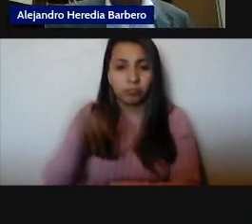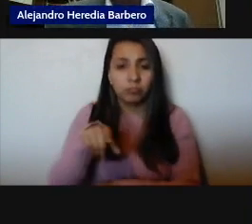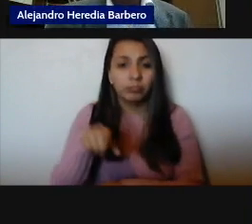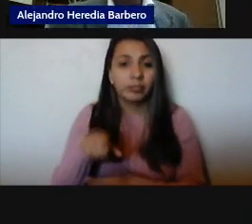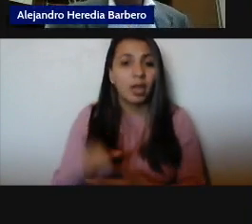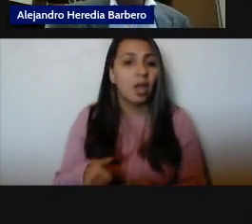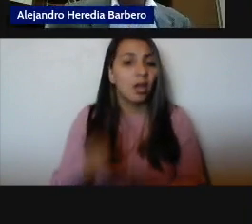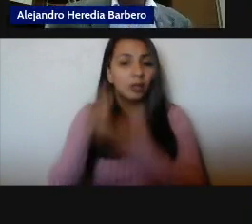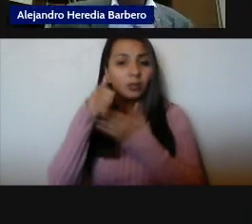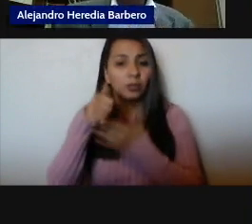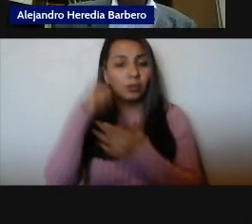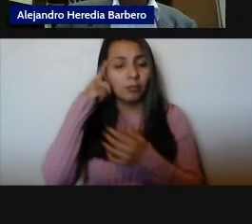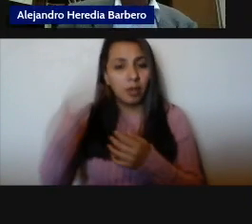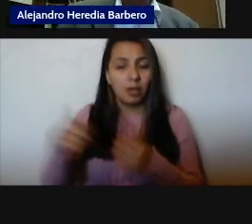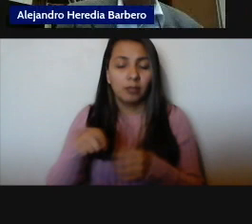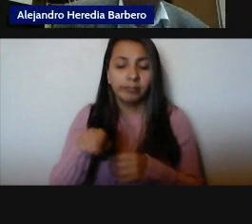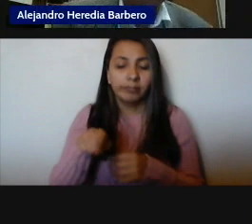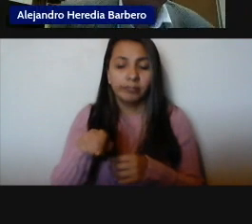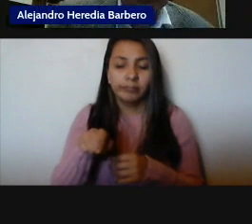importante